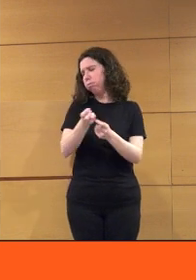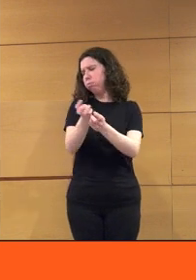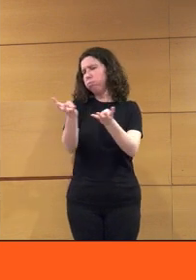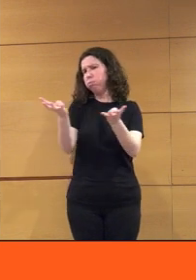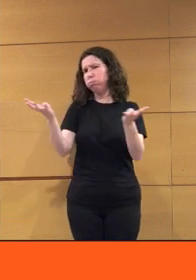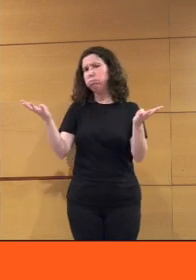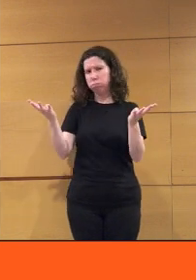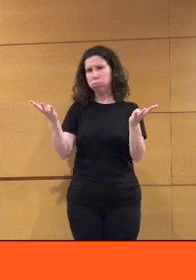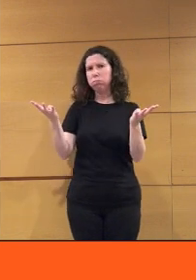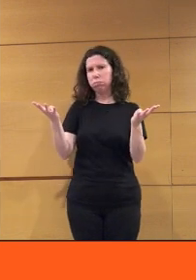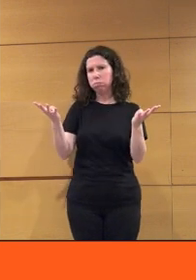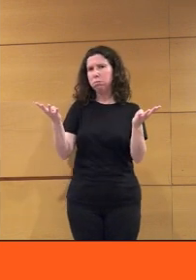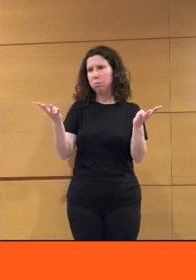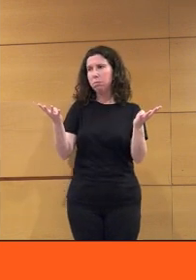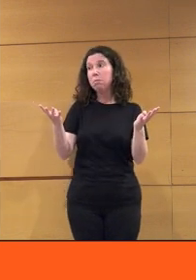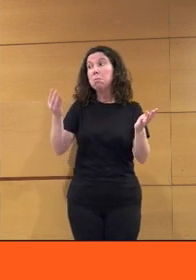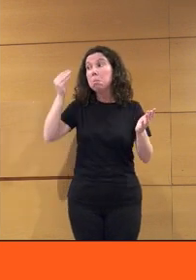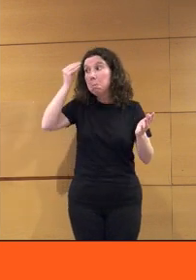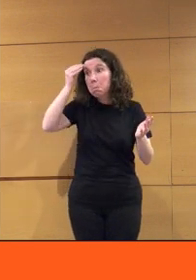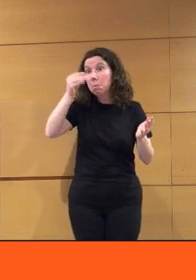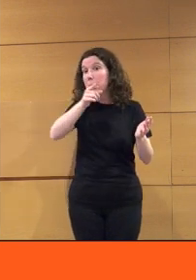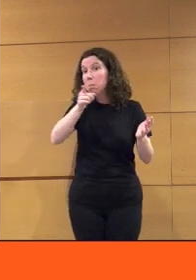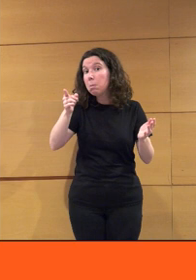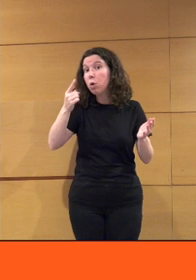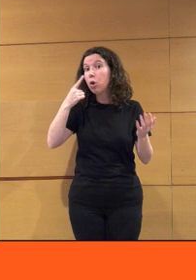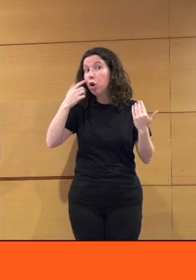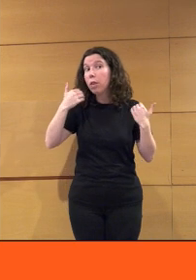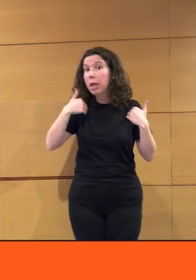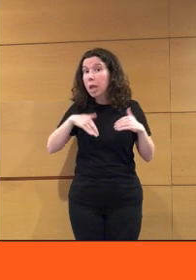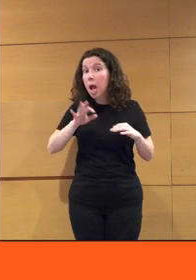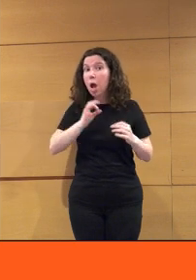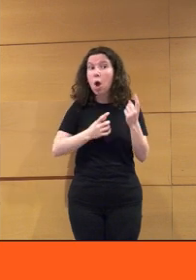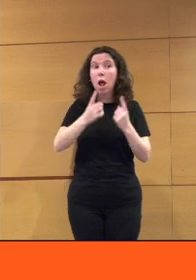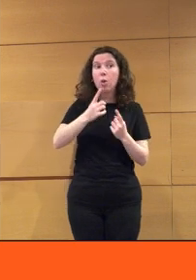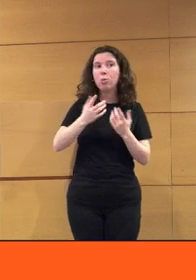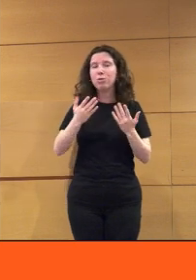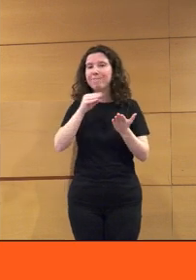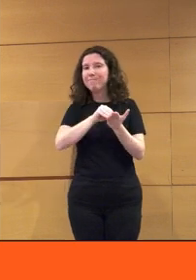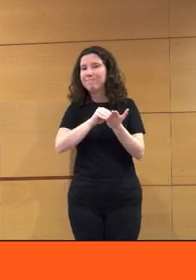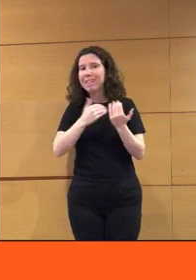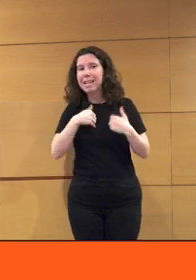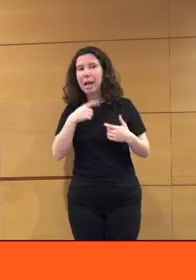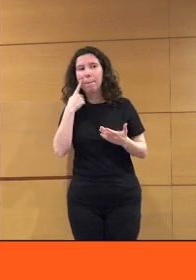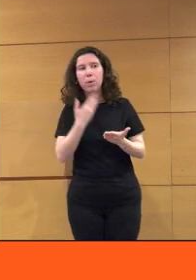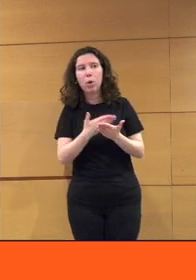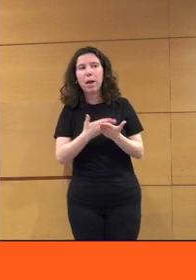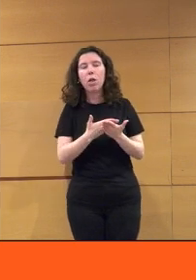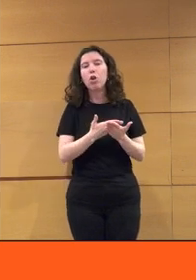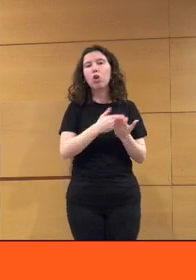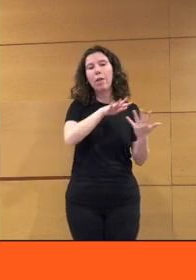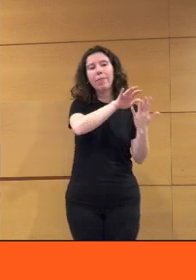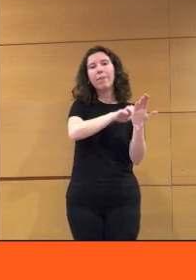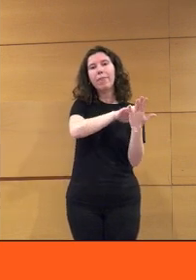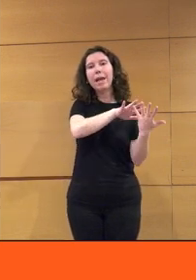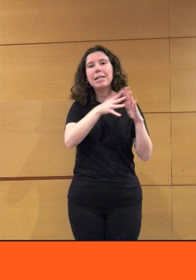que seguramente os habéis, con las cuales os habéis enfrentado, como la traducción automática, los chatbots, los sistemas de